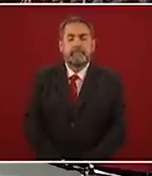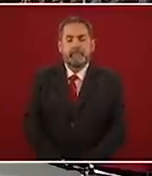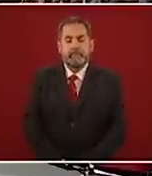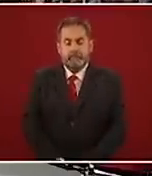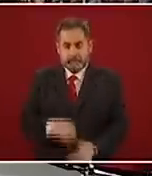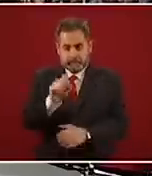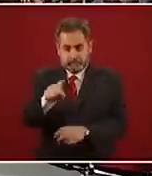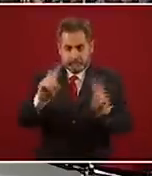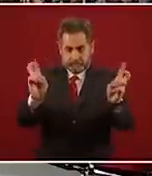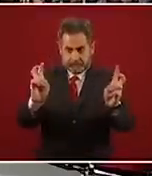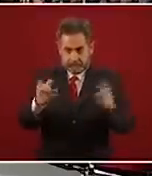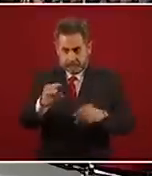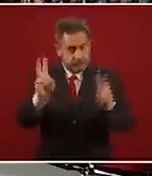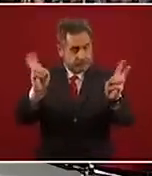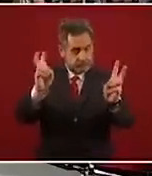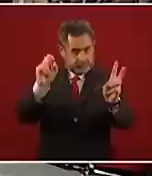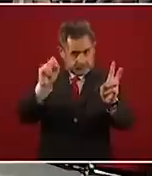Sobre el tema. Tema.